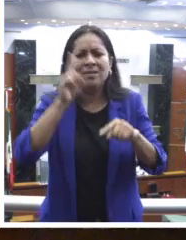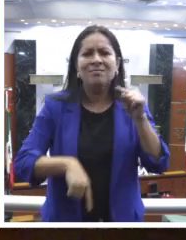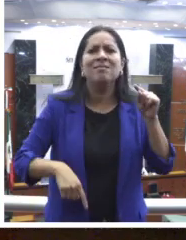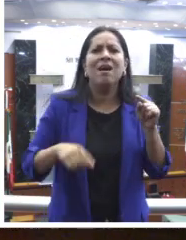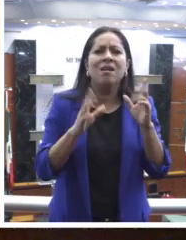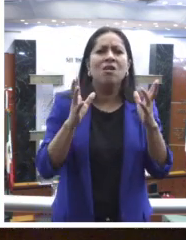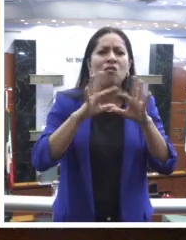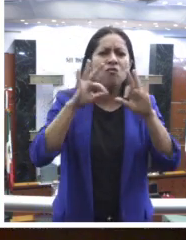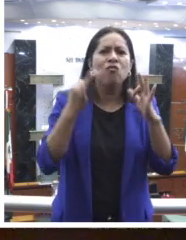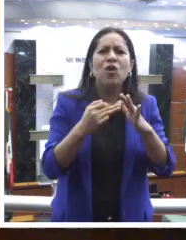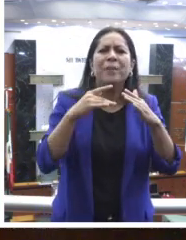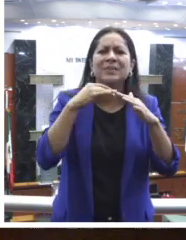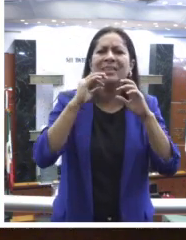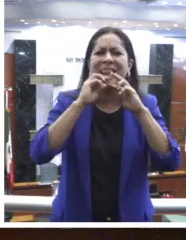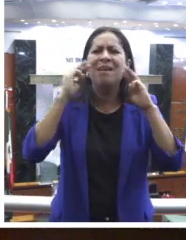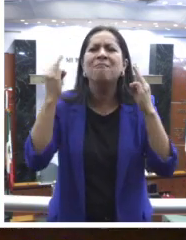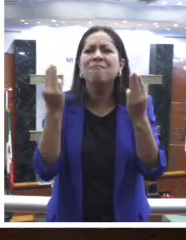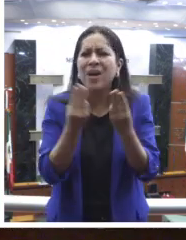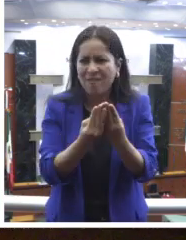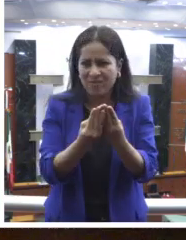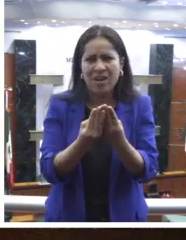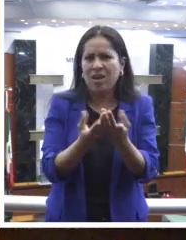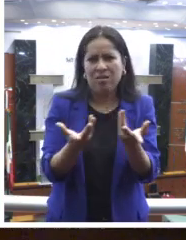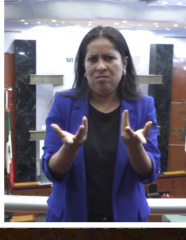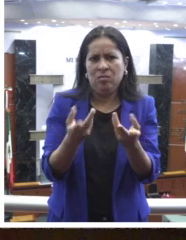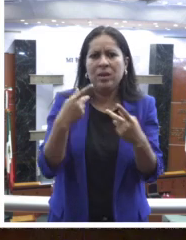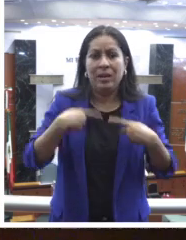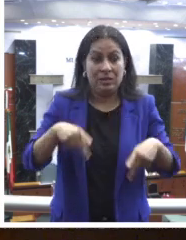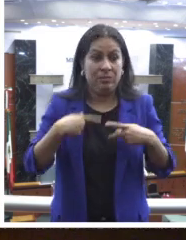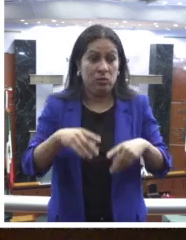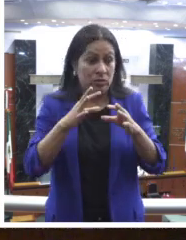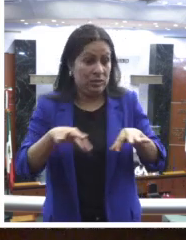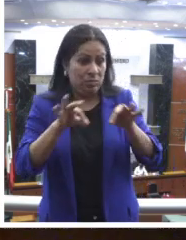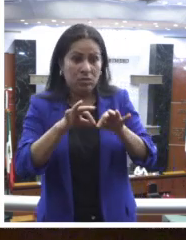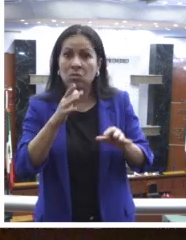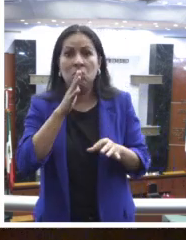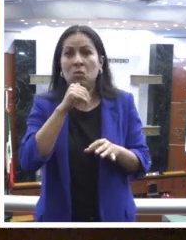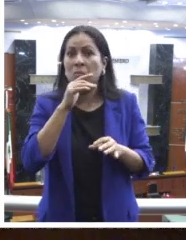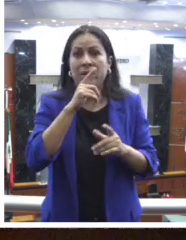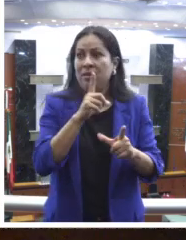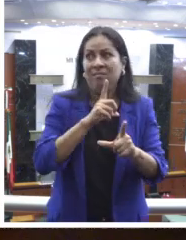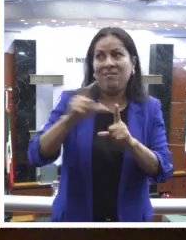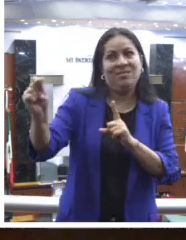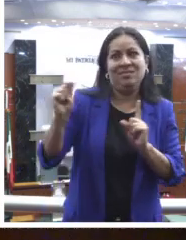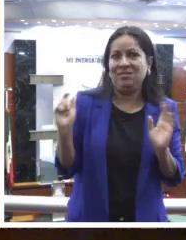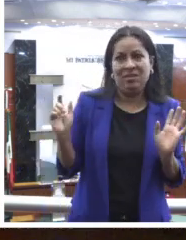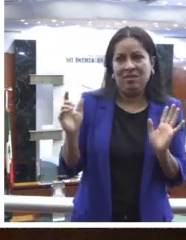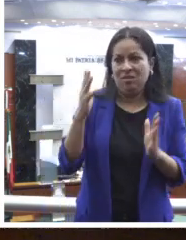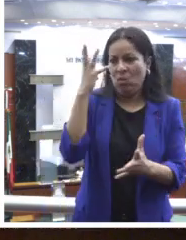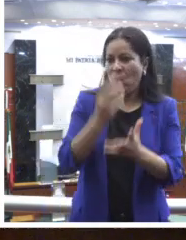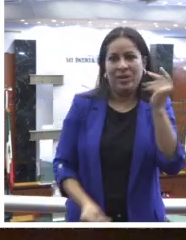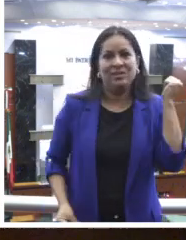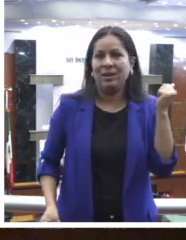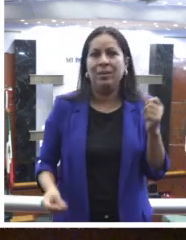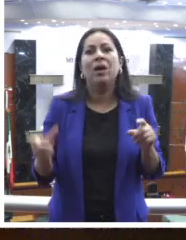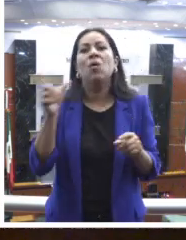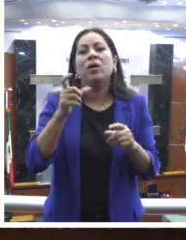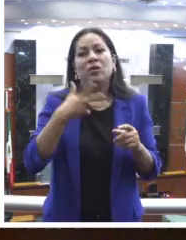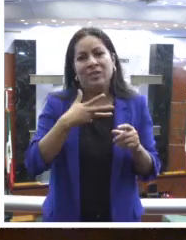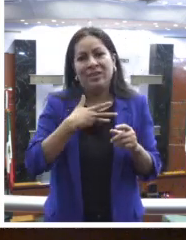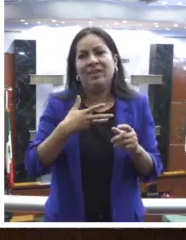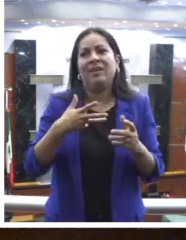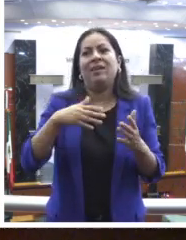estructuras criminales ya que asegura que los actores claves no puedan escapar o ir operando mientras enfrentan cargos